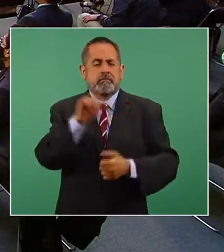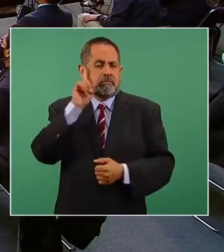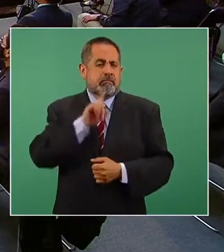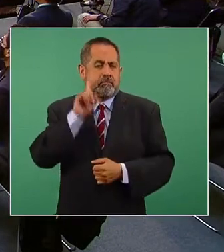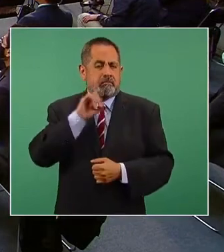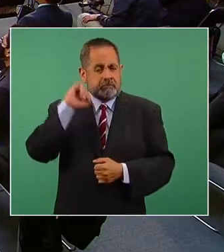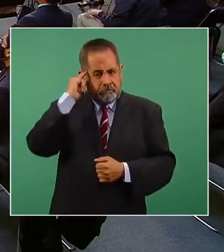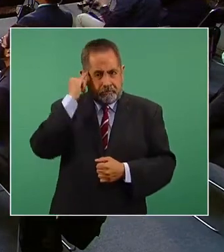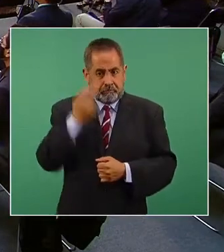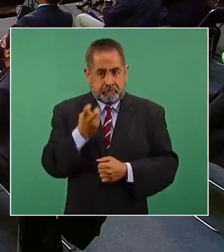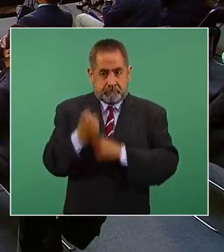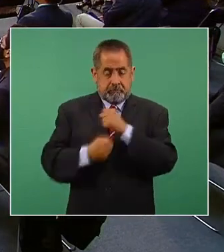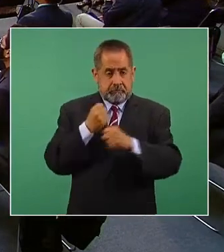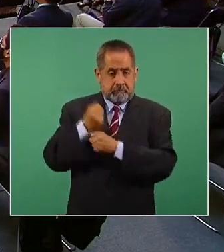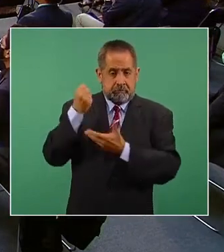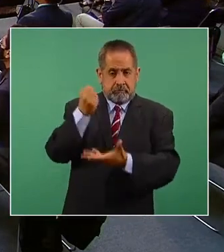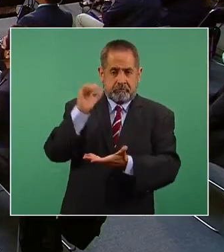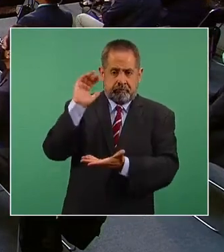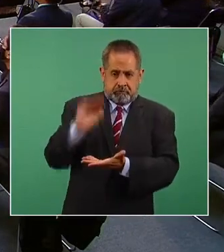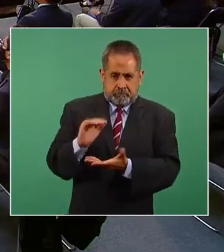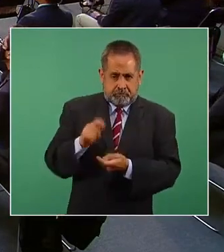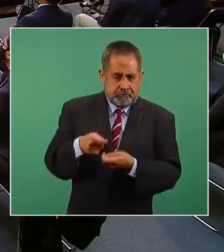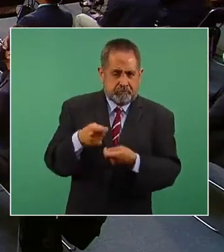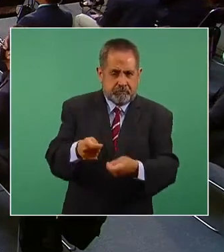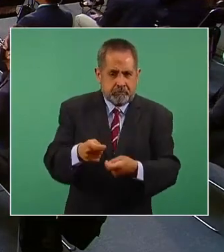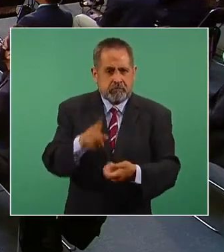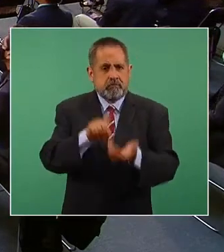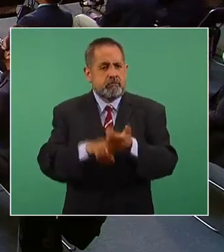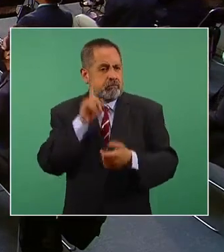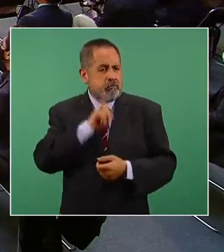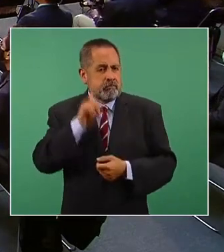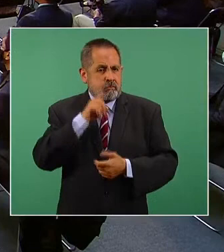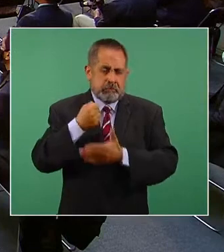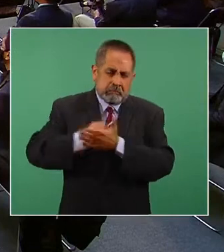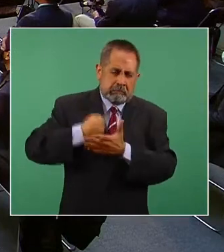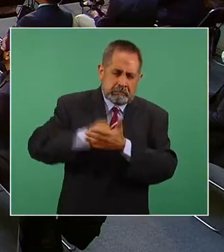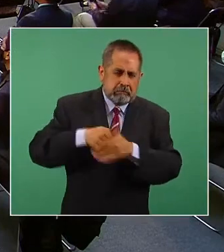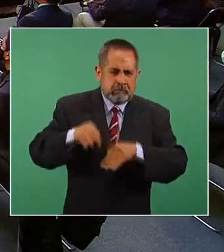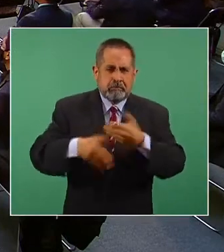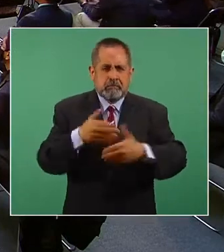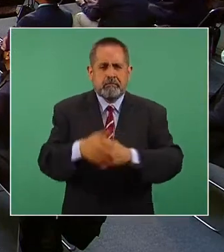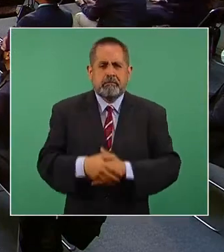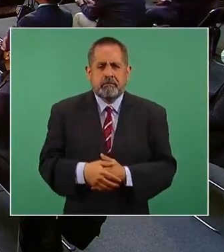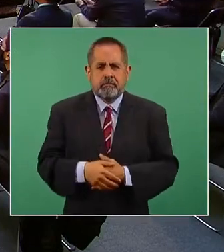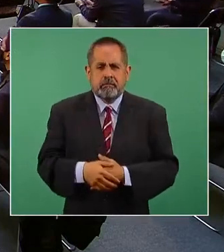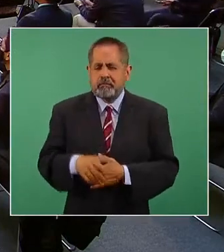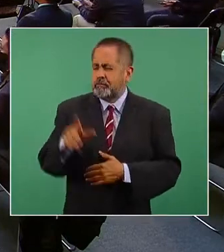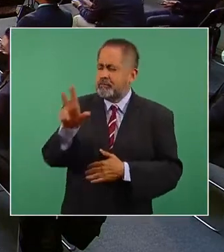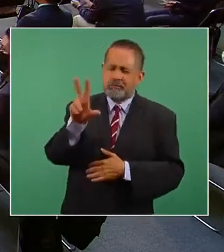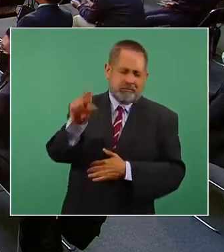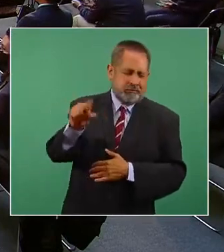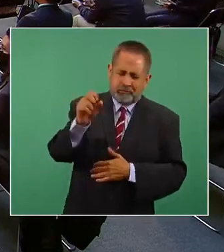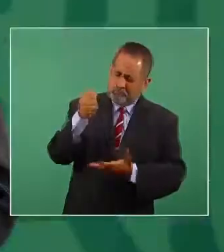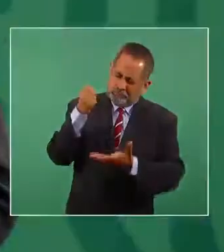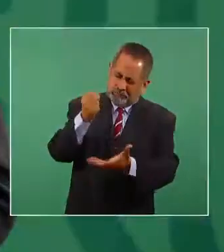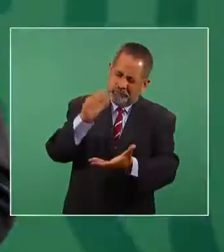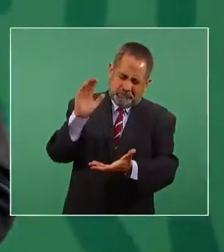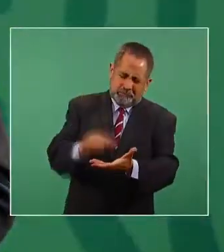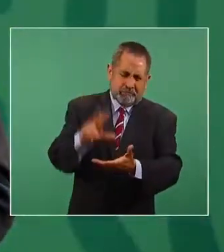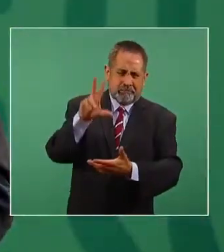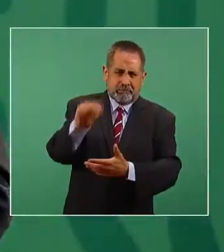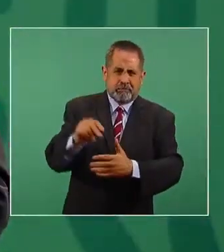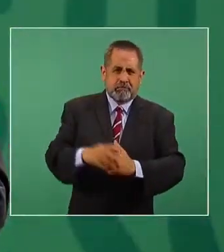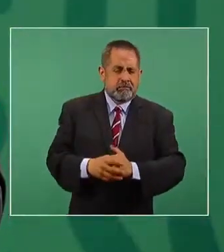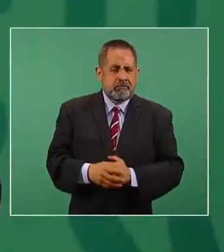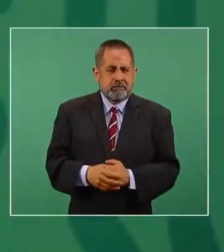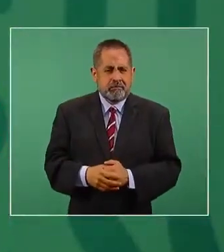que en este año les redujeron el presupuesto y sin embargo ellas están trabajando como al 100%. No hay reducción de presupuesto.